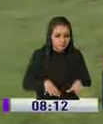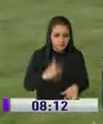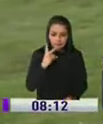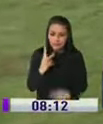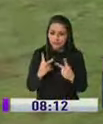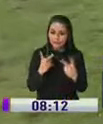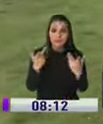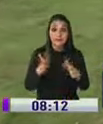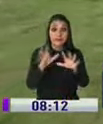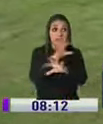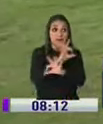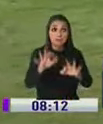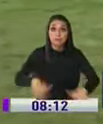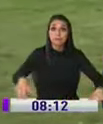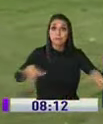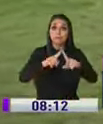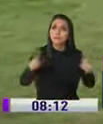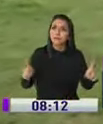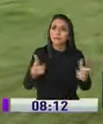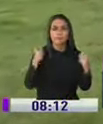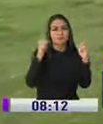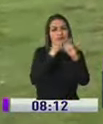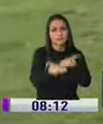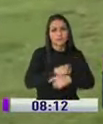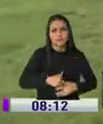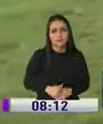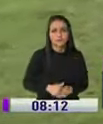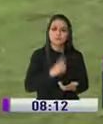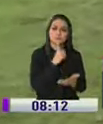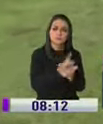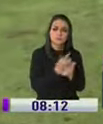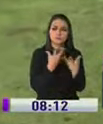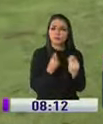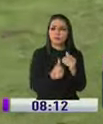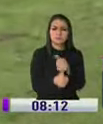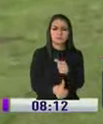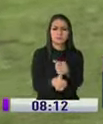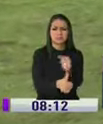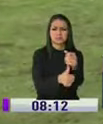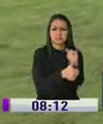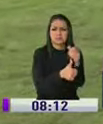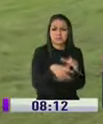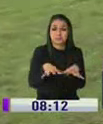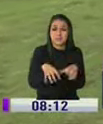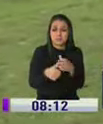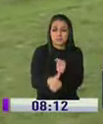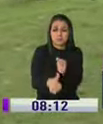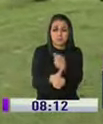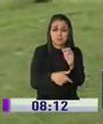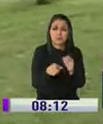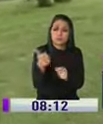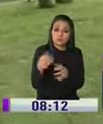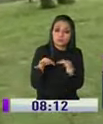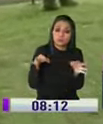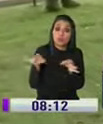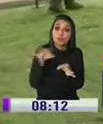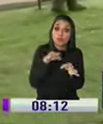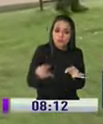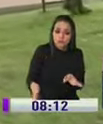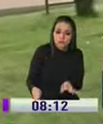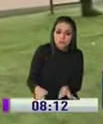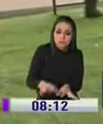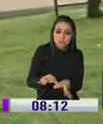caminar aquí en el set. Sí, eso, por favor, la ciudadanía, tenemos muchos desechos de animalitos, de los perros, que traigan su fundita. Tienes contenedores de aquí en